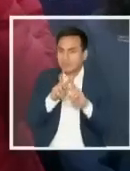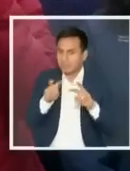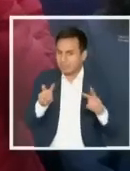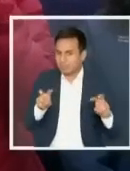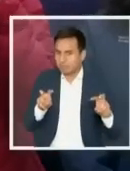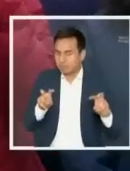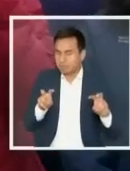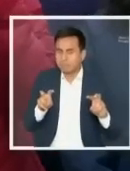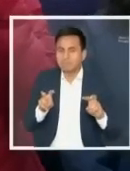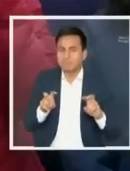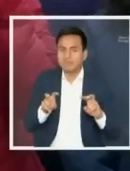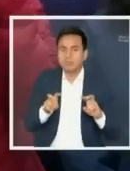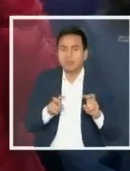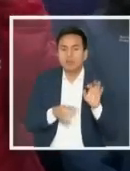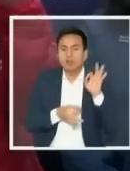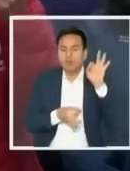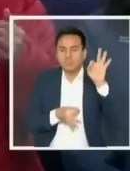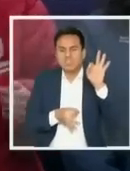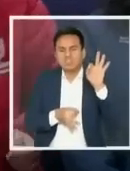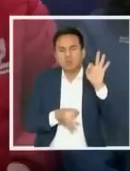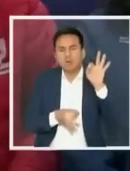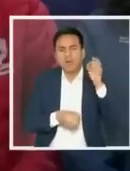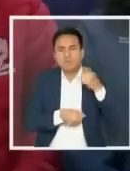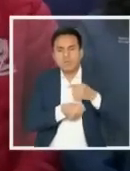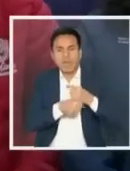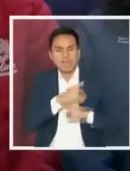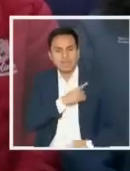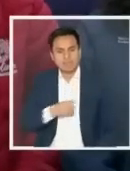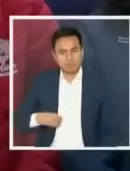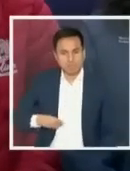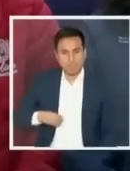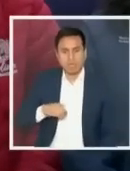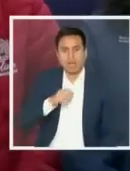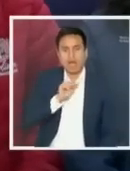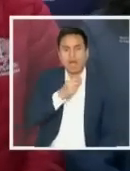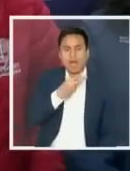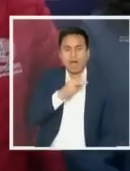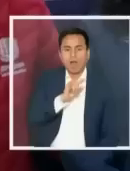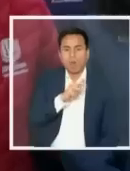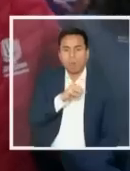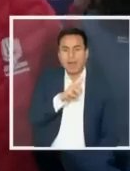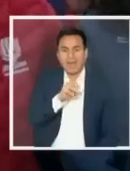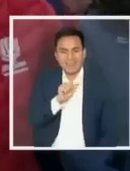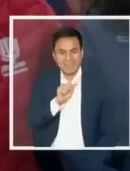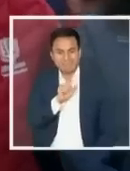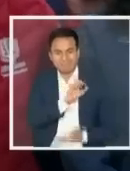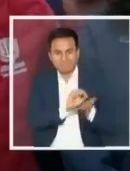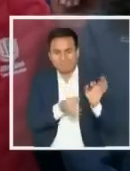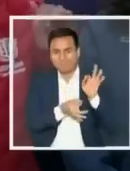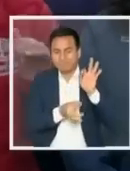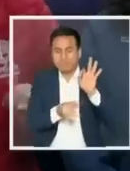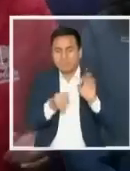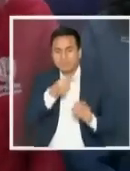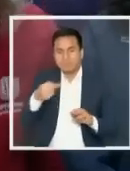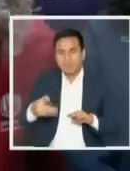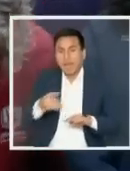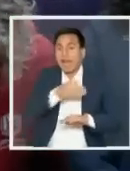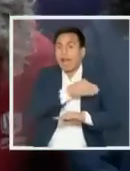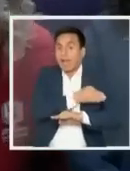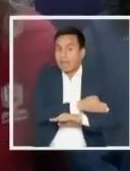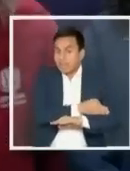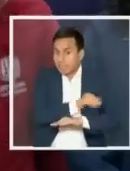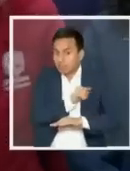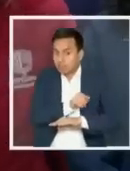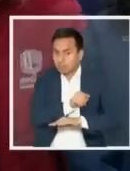salir inmediatamente a decirnos, aclaremos esta situación. ¿Ya? O no aclarémosla. Bueno, pero es que es necesario